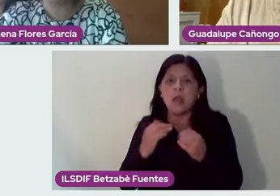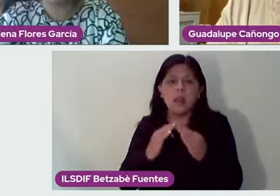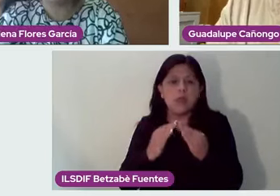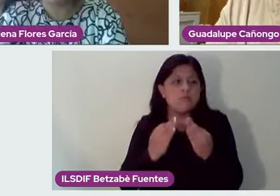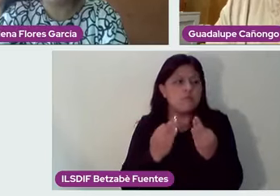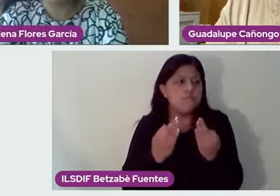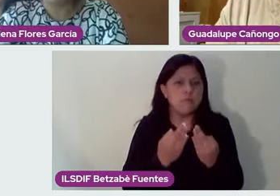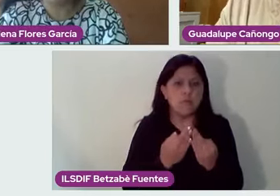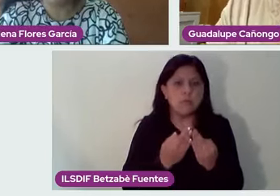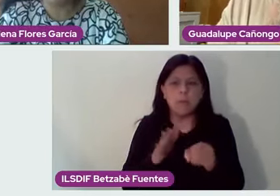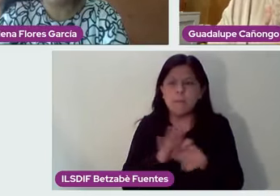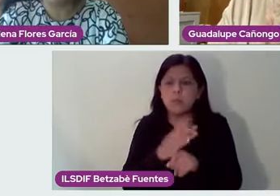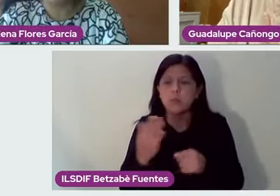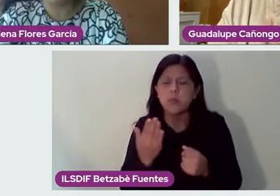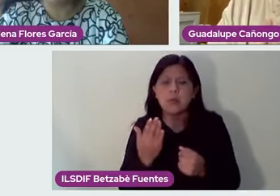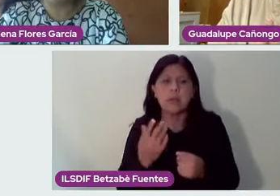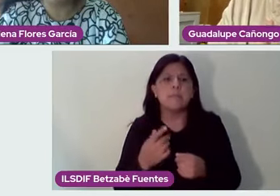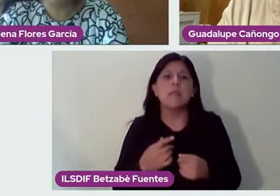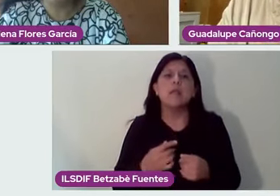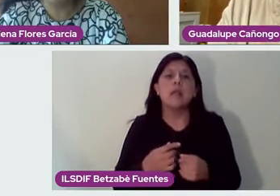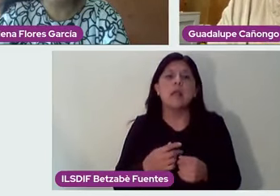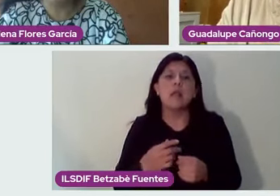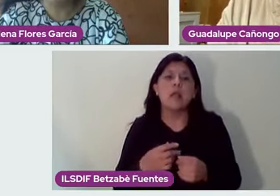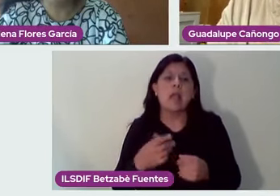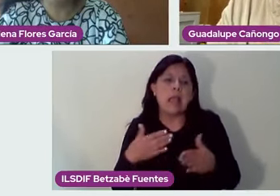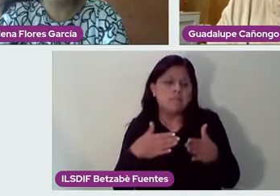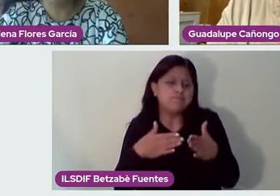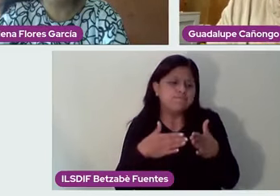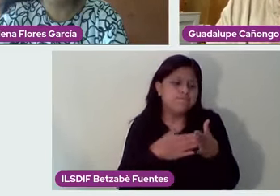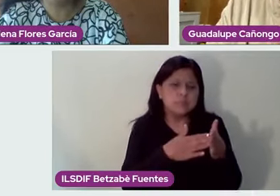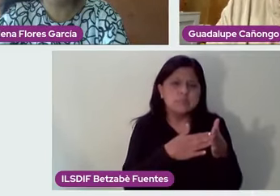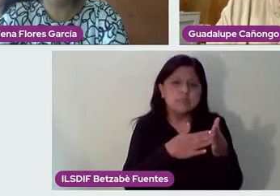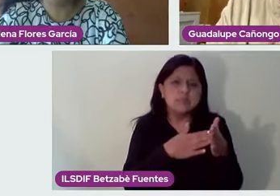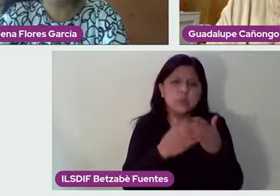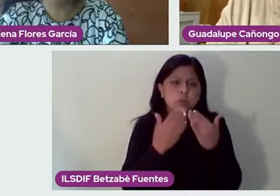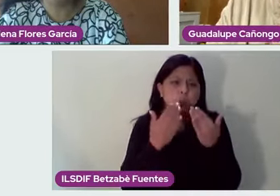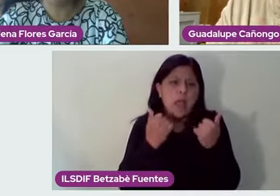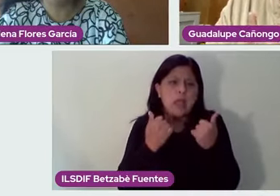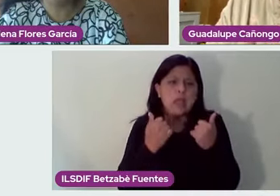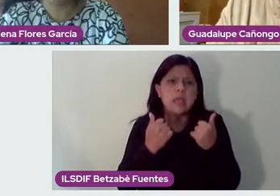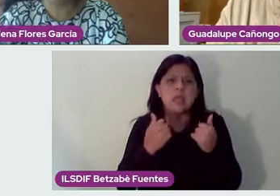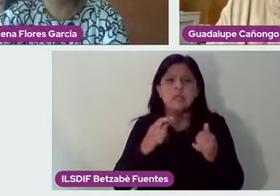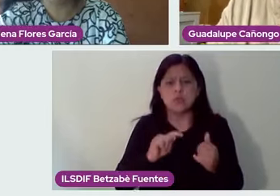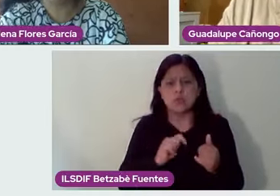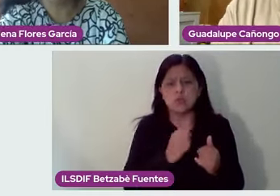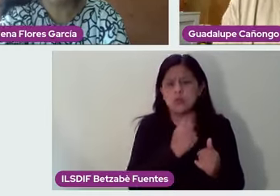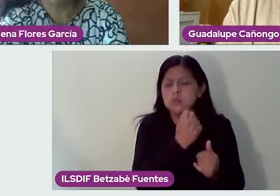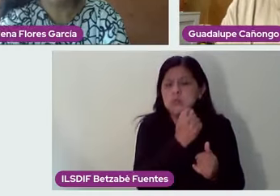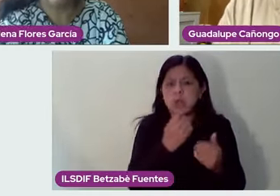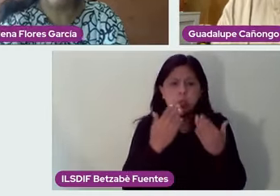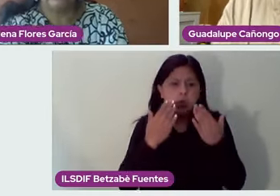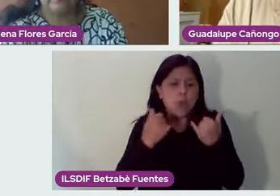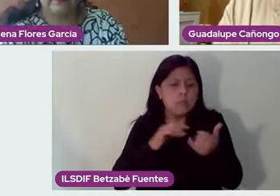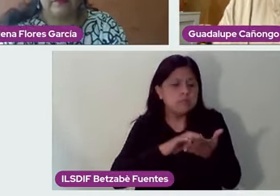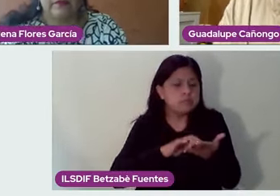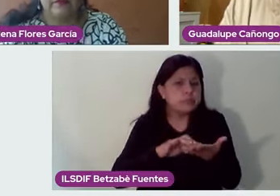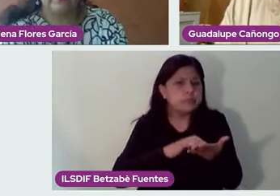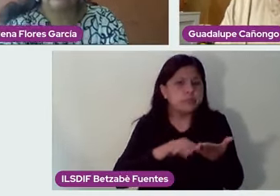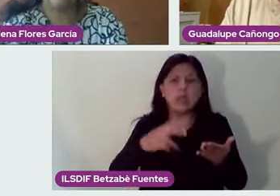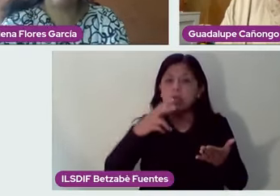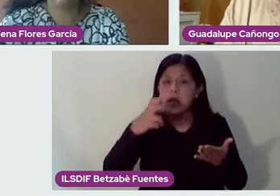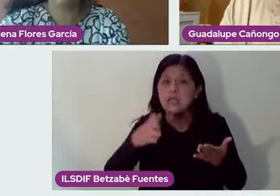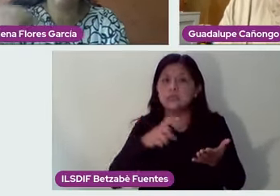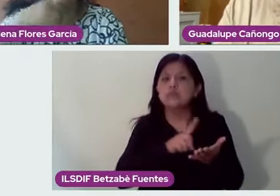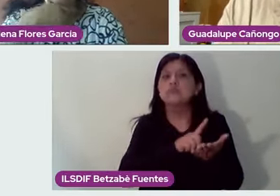tener una restricción a esta condición que, insisto, es un derecho. Entonces, hay que tener